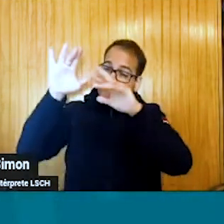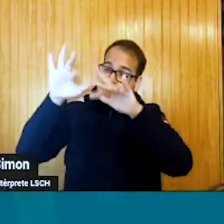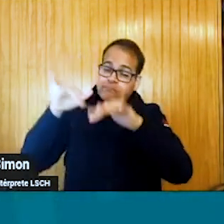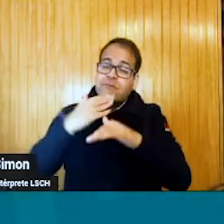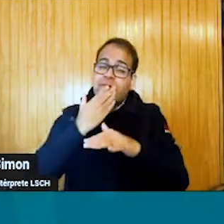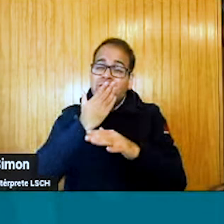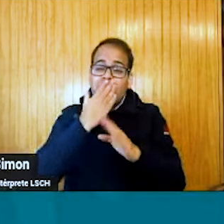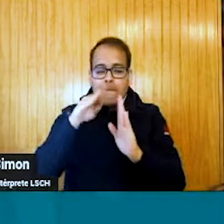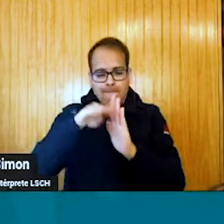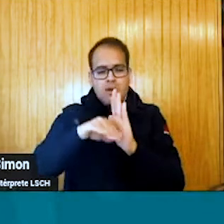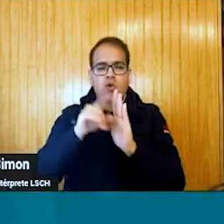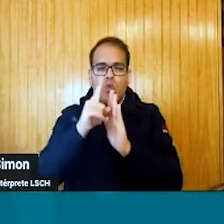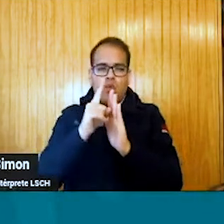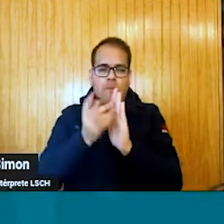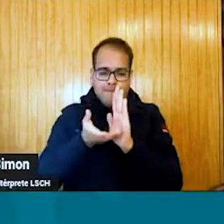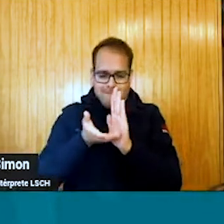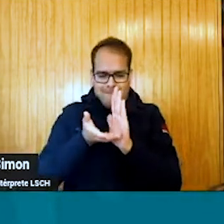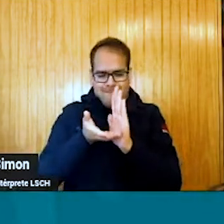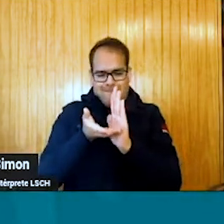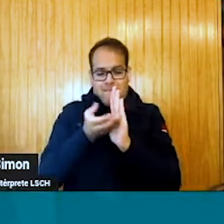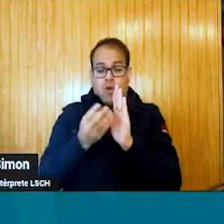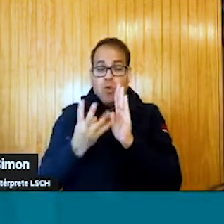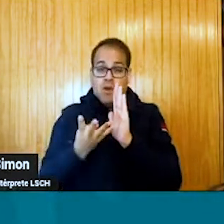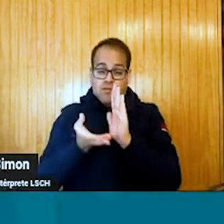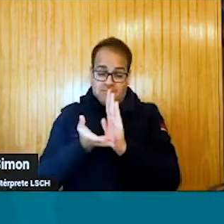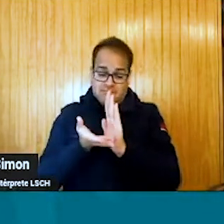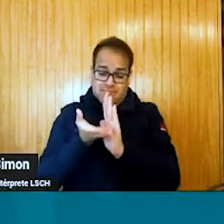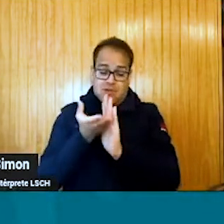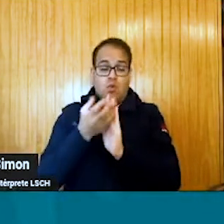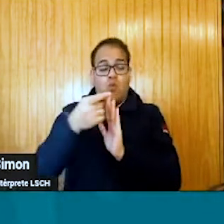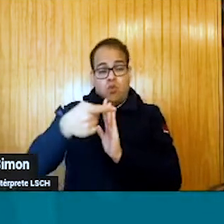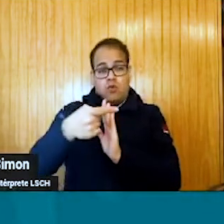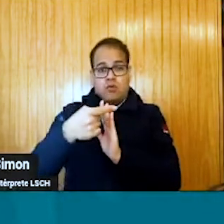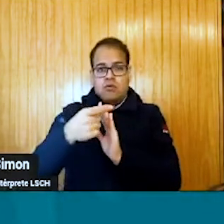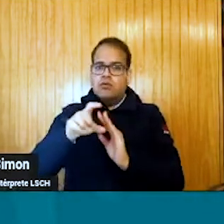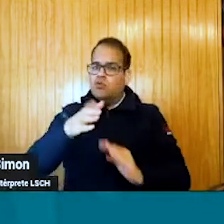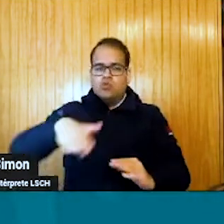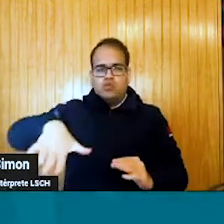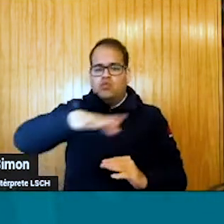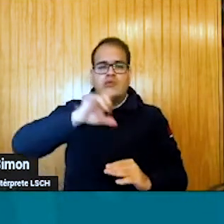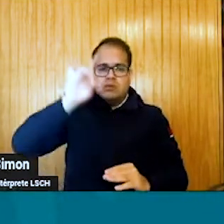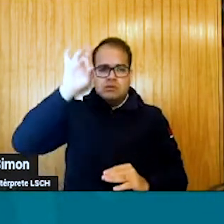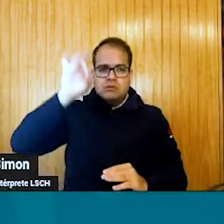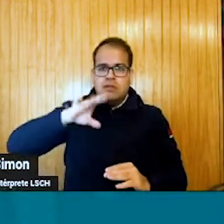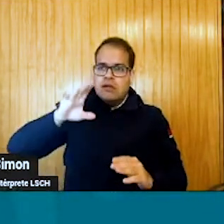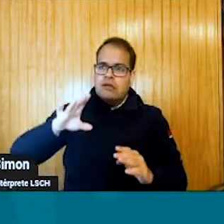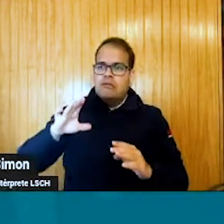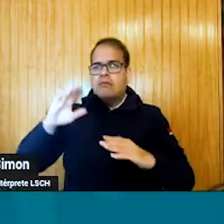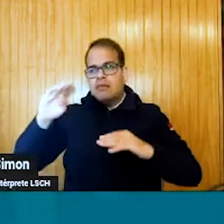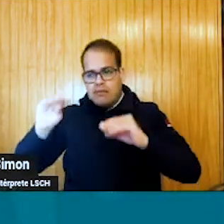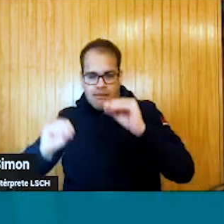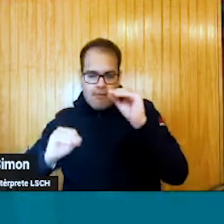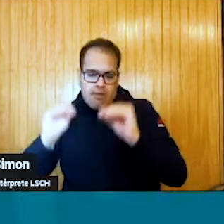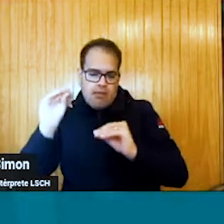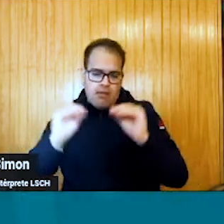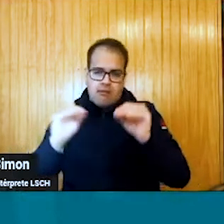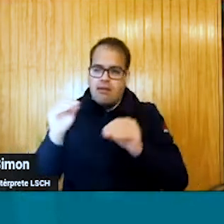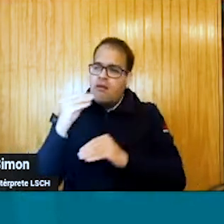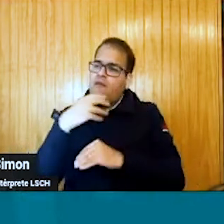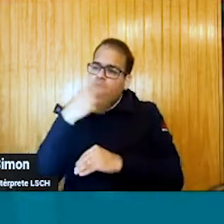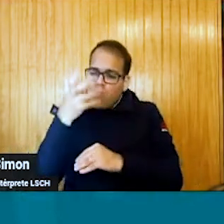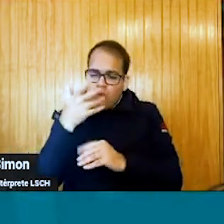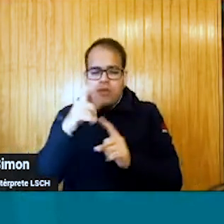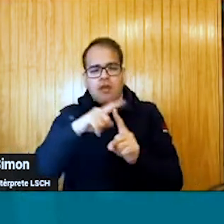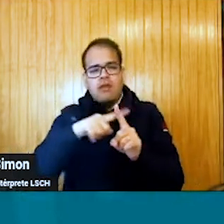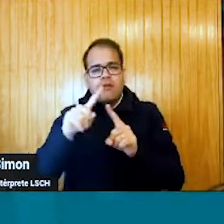igual sirve. O sea, todos sabemos que con un menos 1, depende del estado fenológico, depende del frutal,